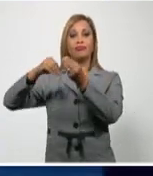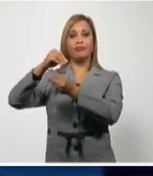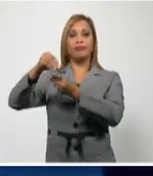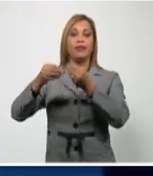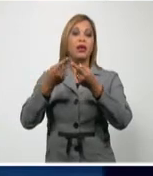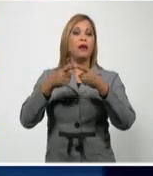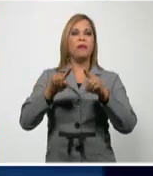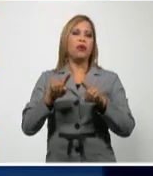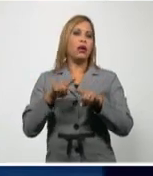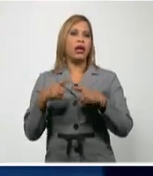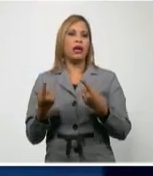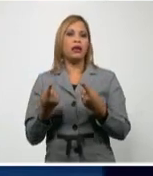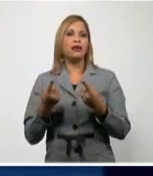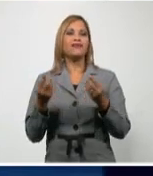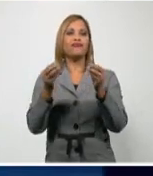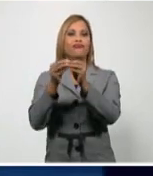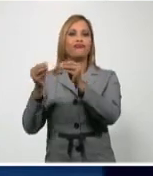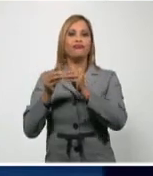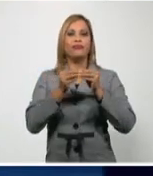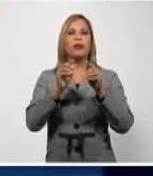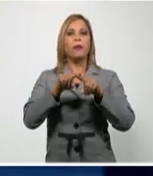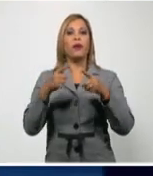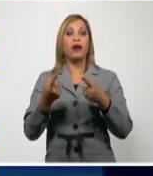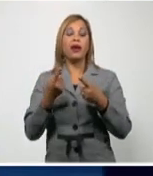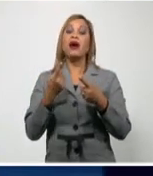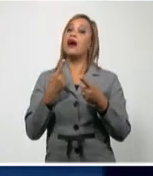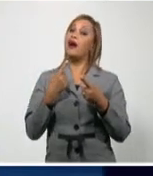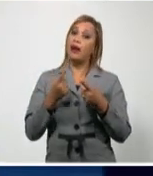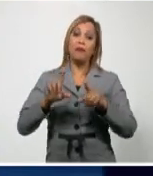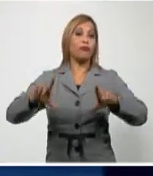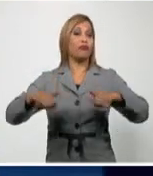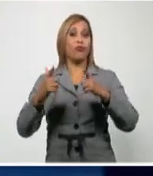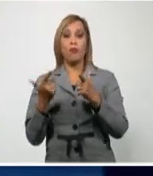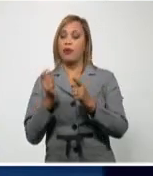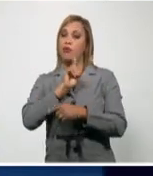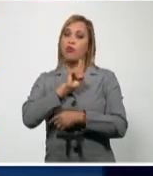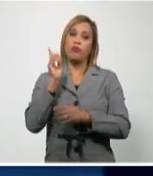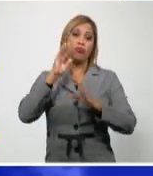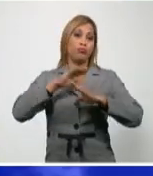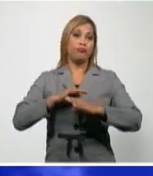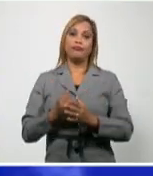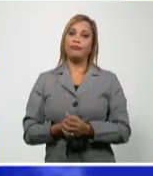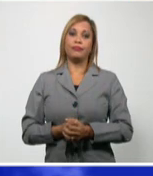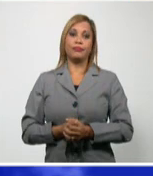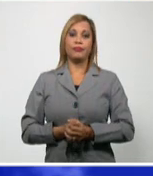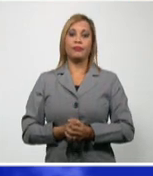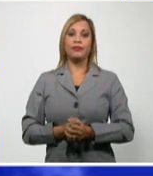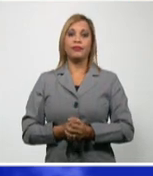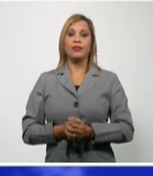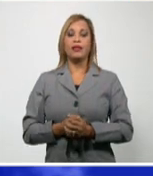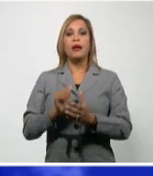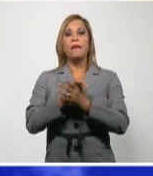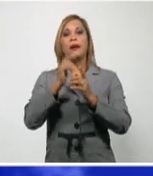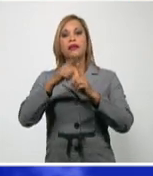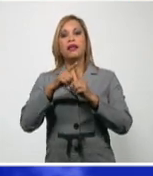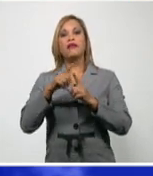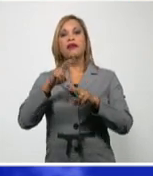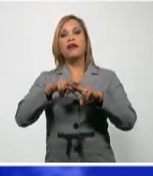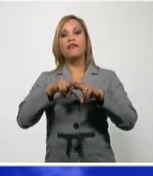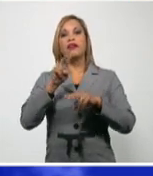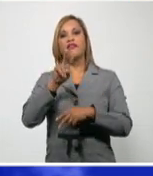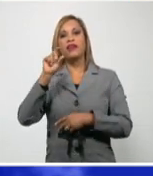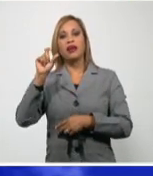qué se ha producido la transmisión? Porque no hemos cumplido con el protocolo que está establecido. La Habana, Matanzas y Villa Clara